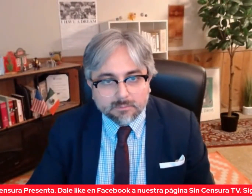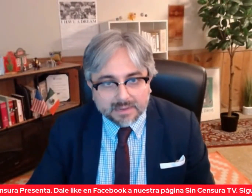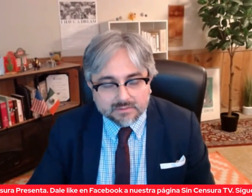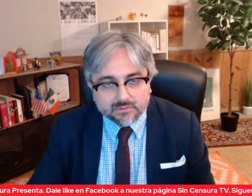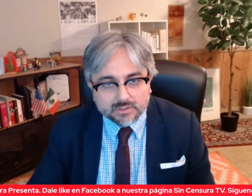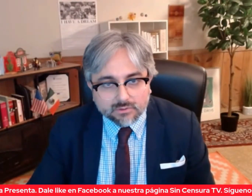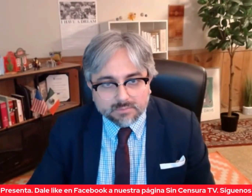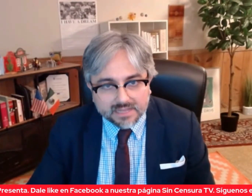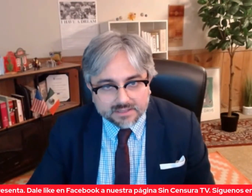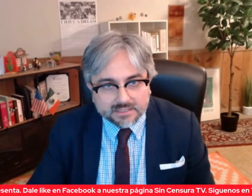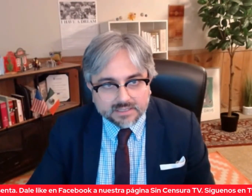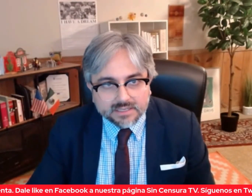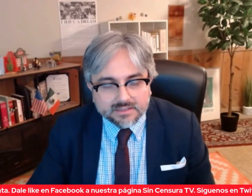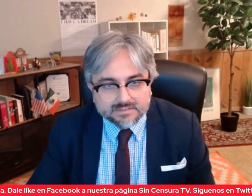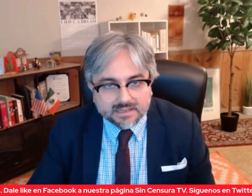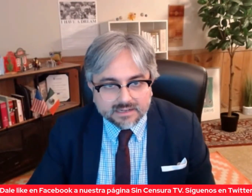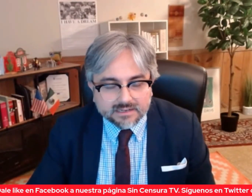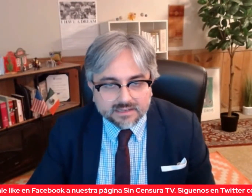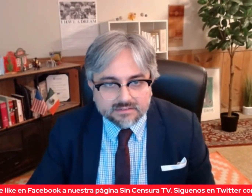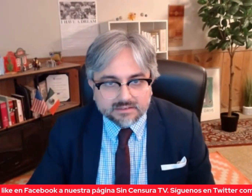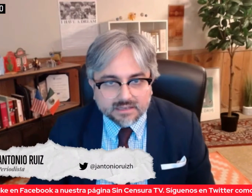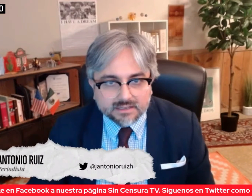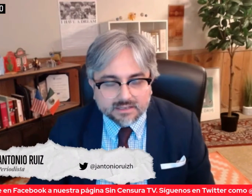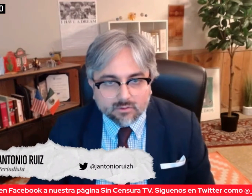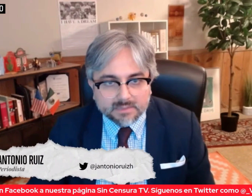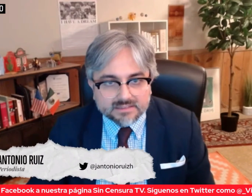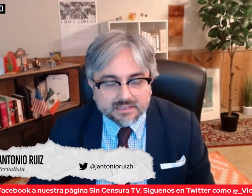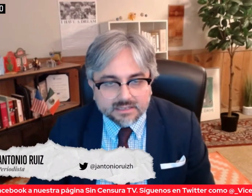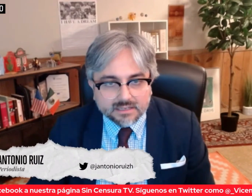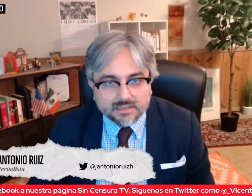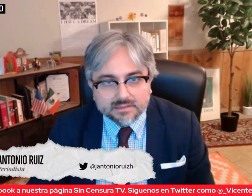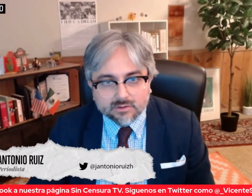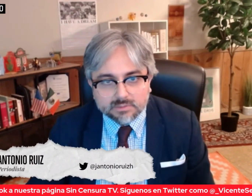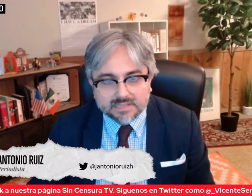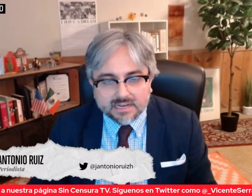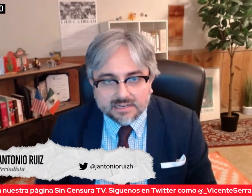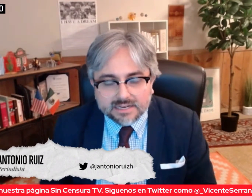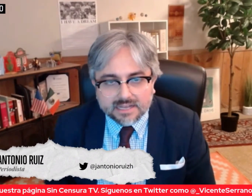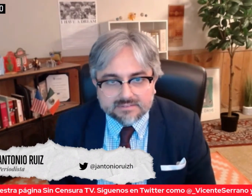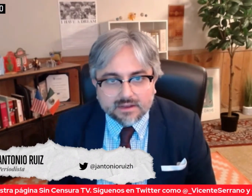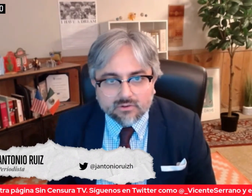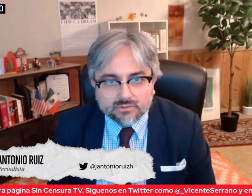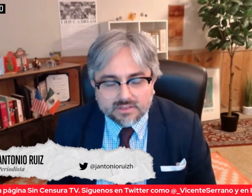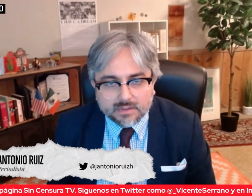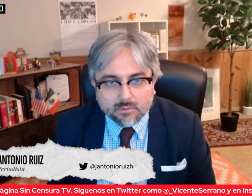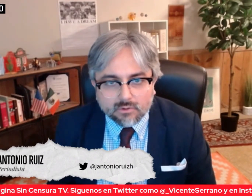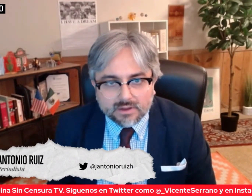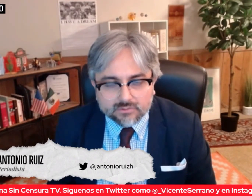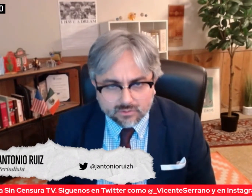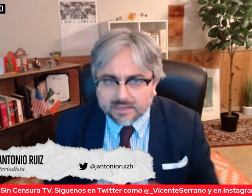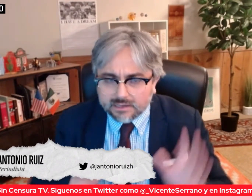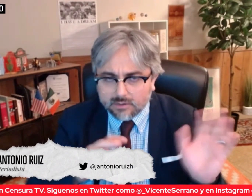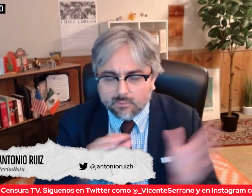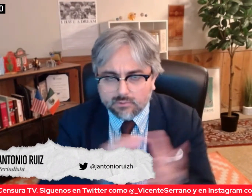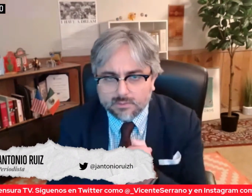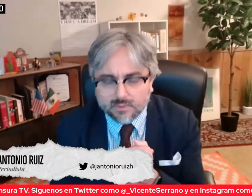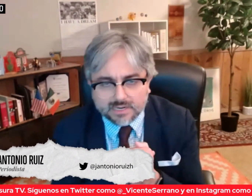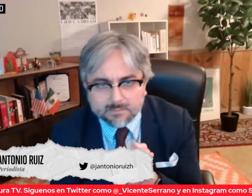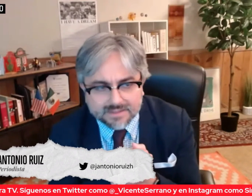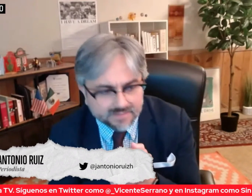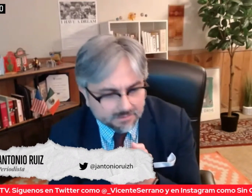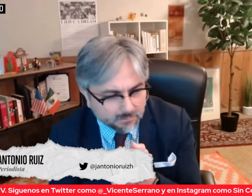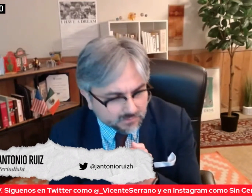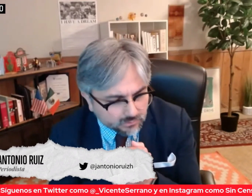de su papá, de su señor padre, de esta negligencia que cometen en el Hospital Clínica San José de Navojoa, Sonora, que era lo último